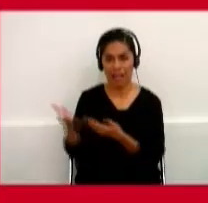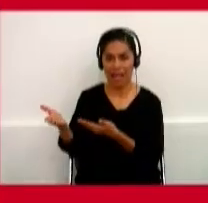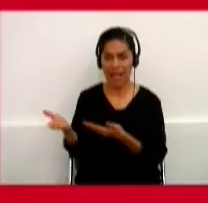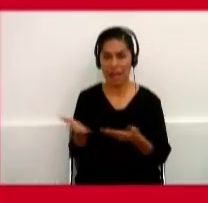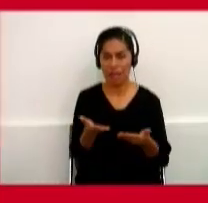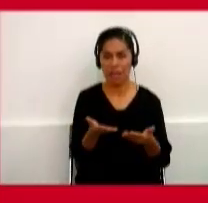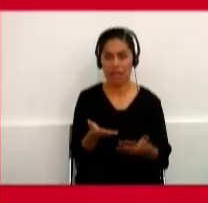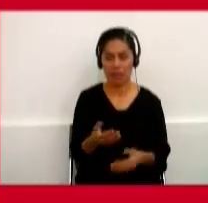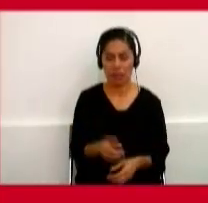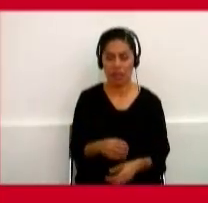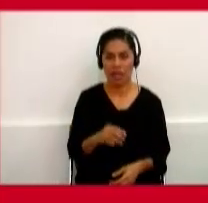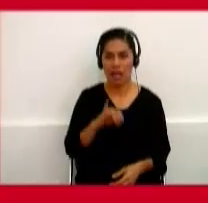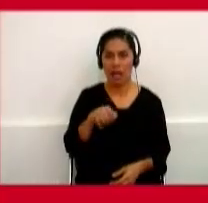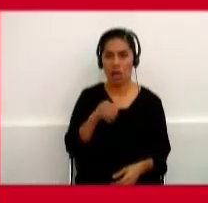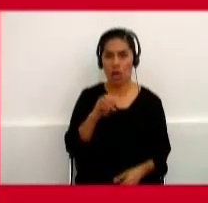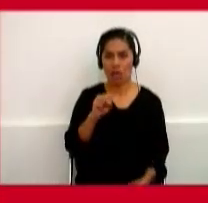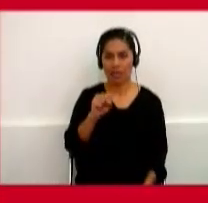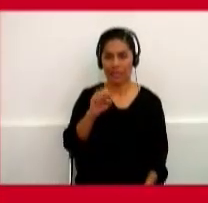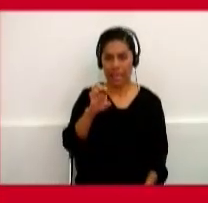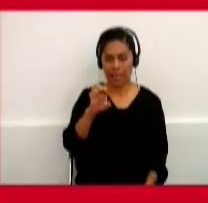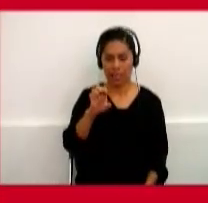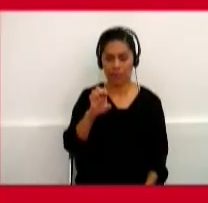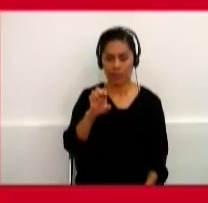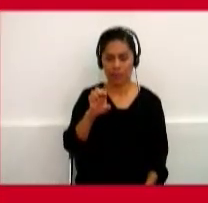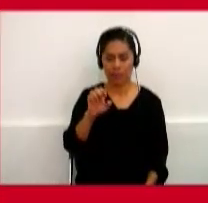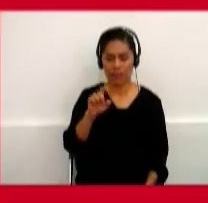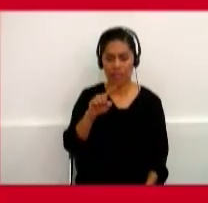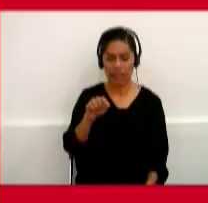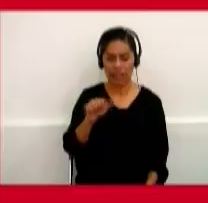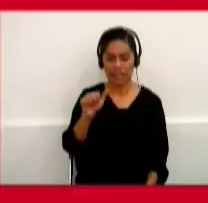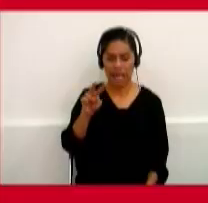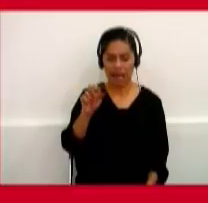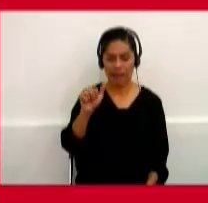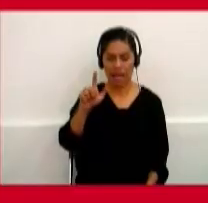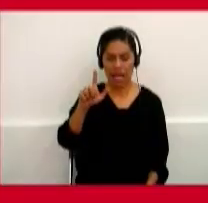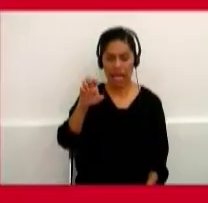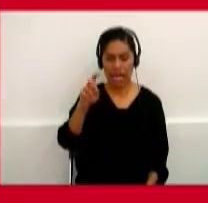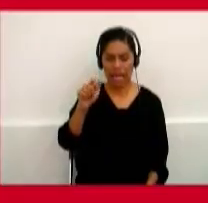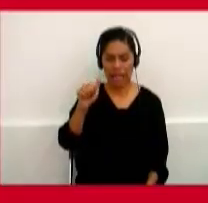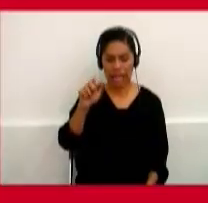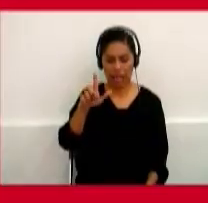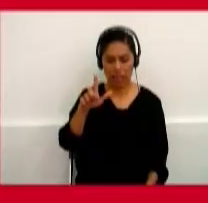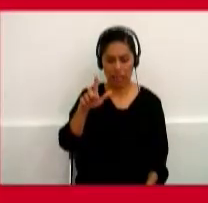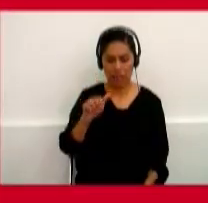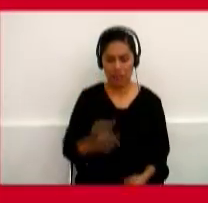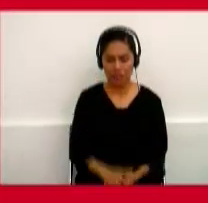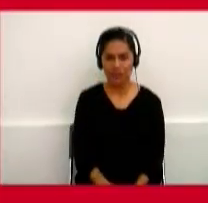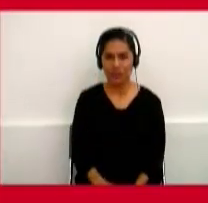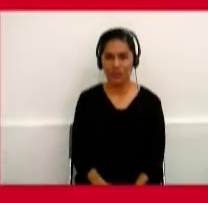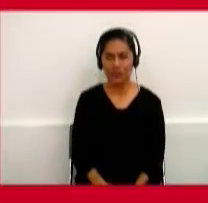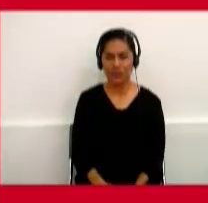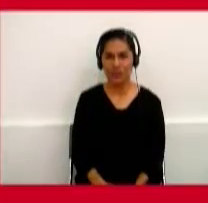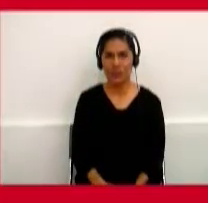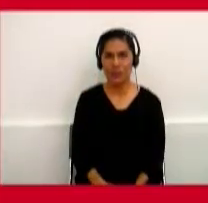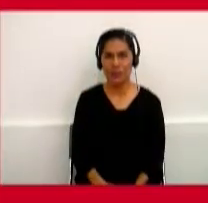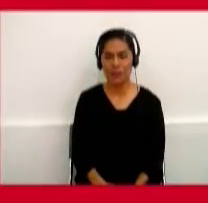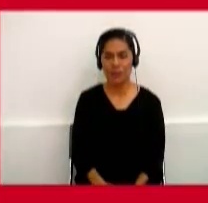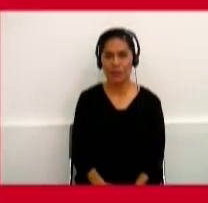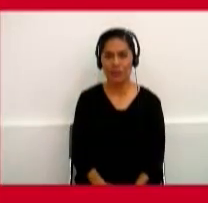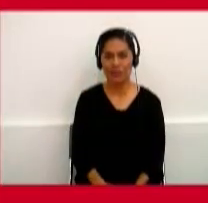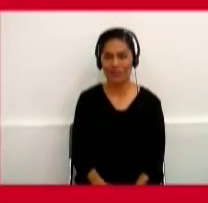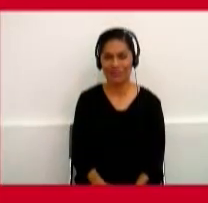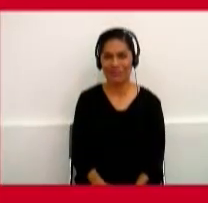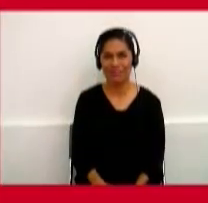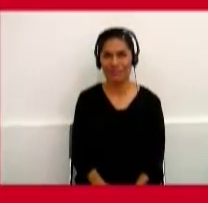invitamos a José Zabaleta para que presente integración de tecnología y personas para la optimización del proceso